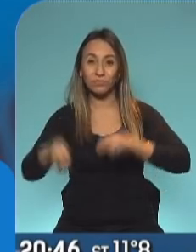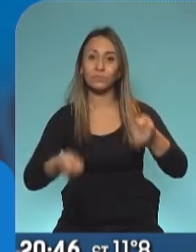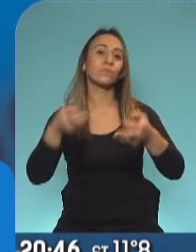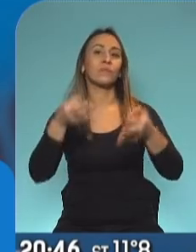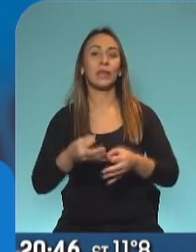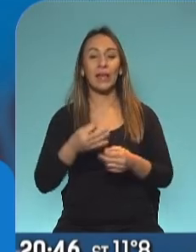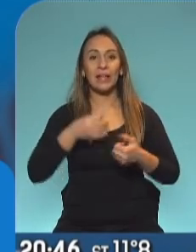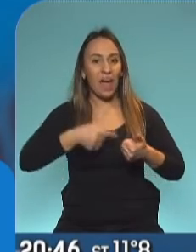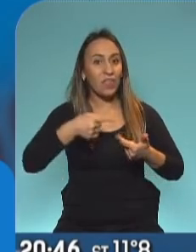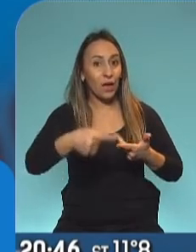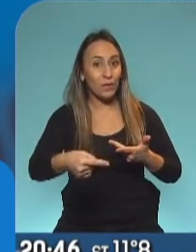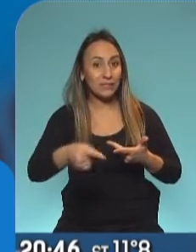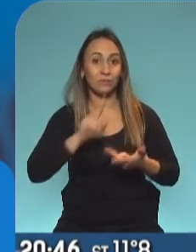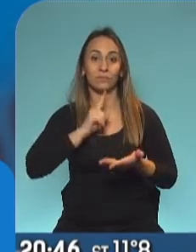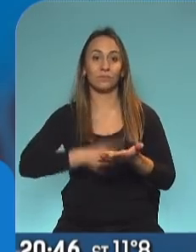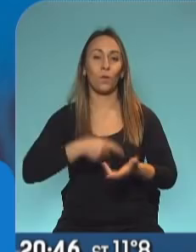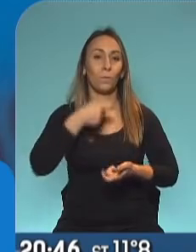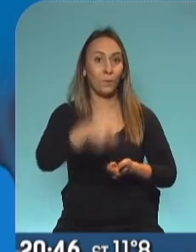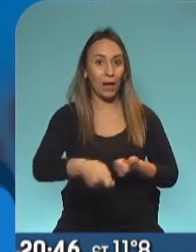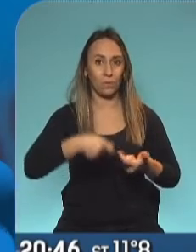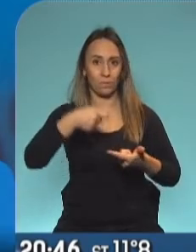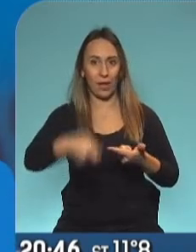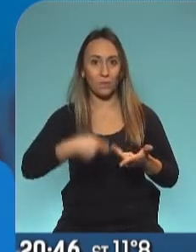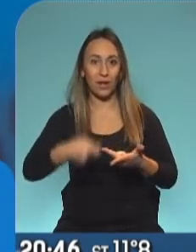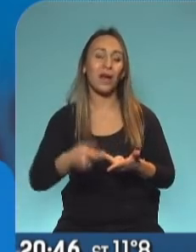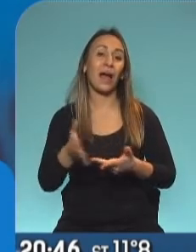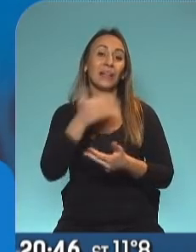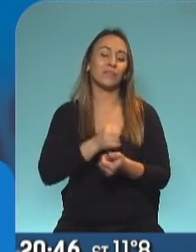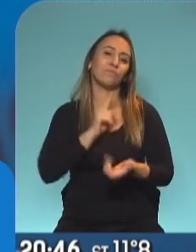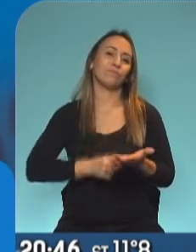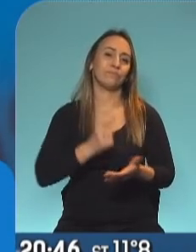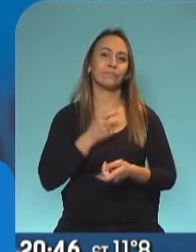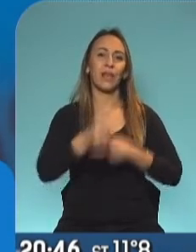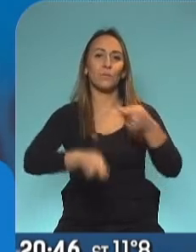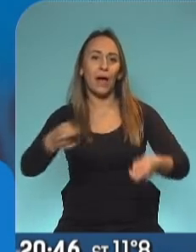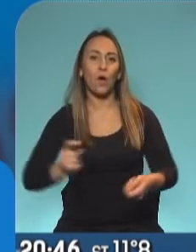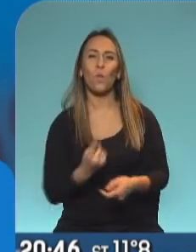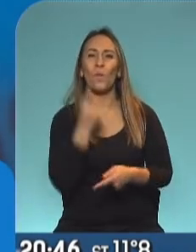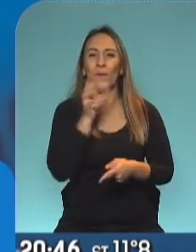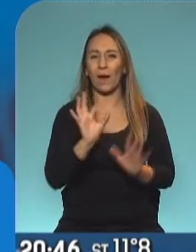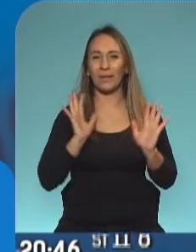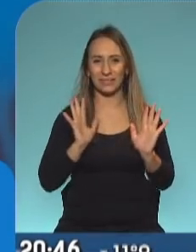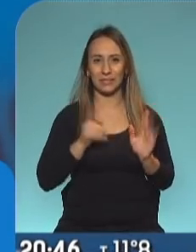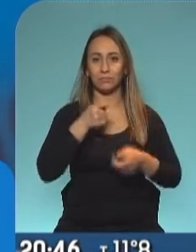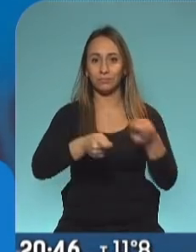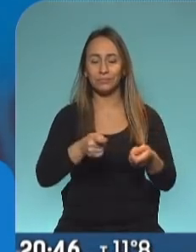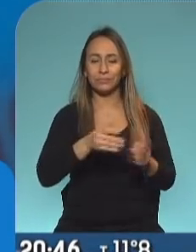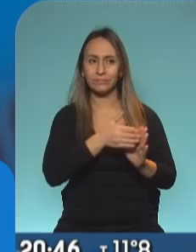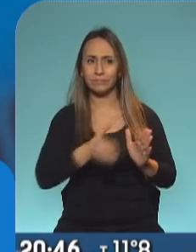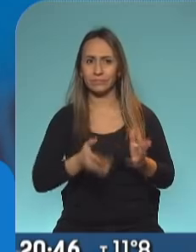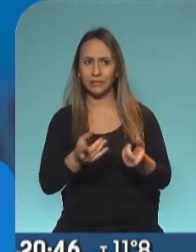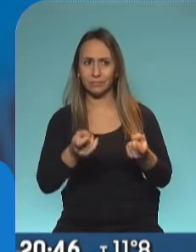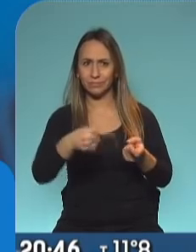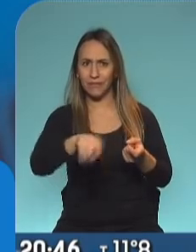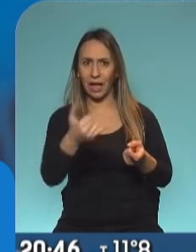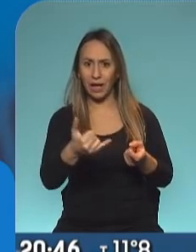de las veces que se instrumentó este cronograma, que iba a ser por única vez, que después surgió la necesidad y el presidente de la Nación